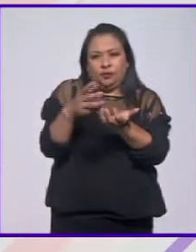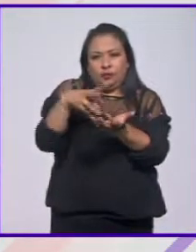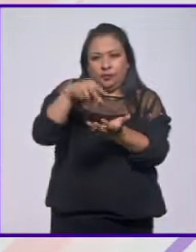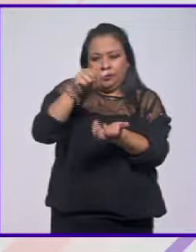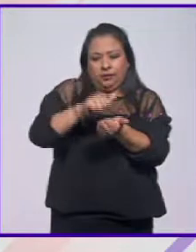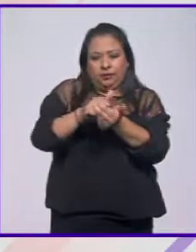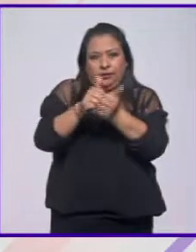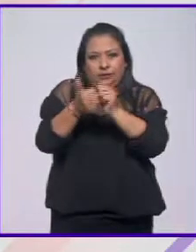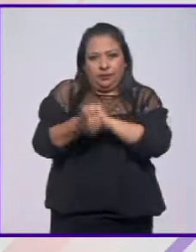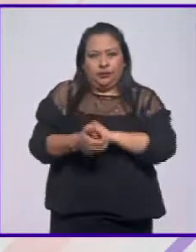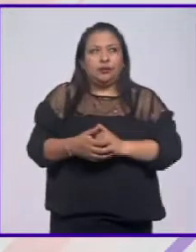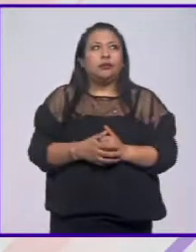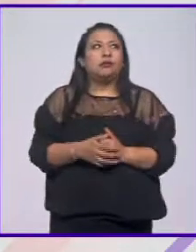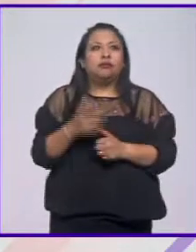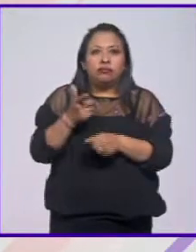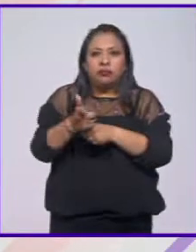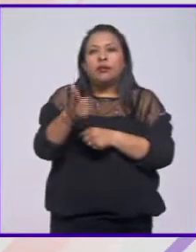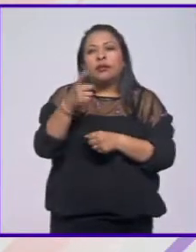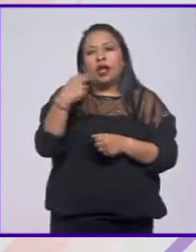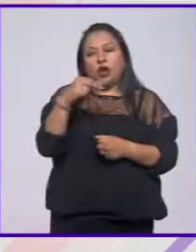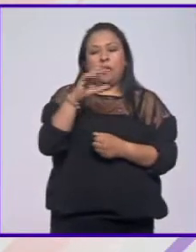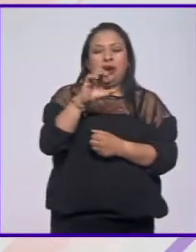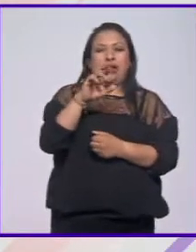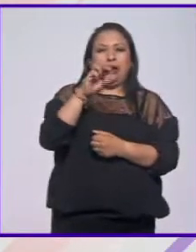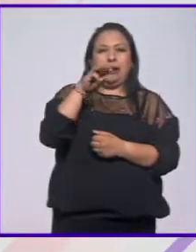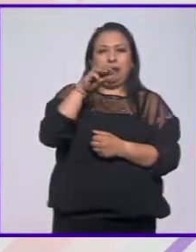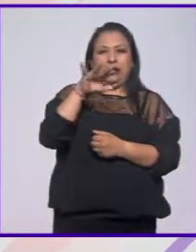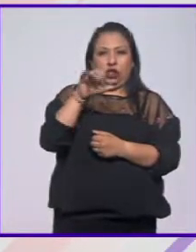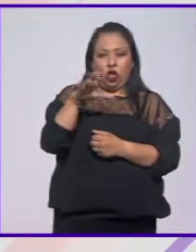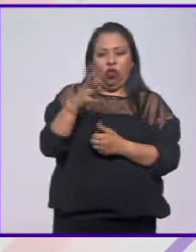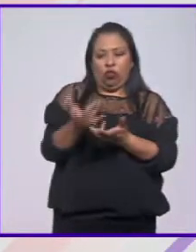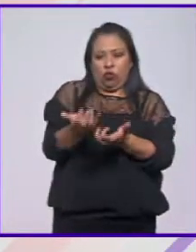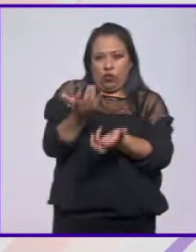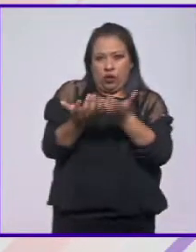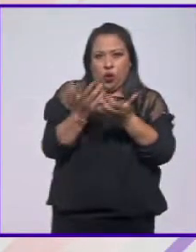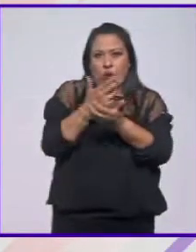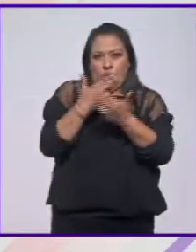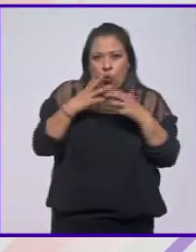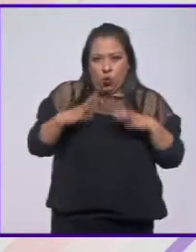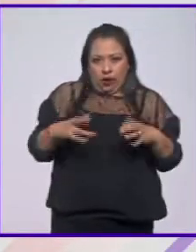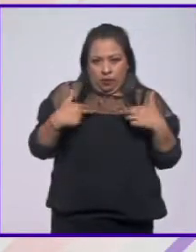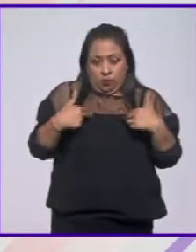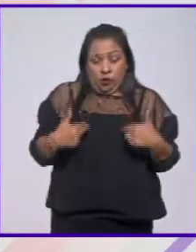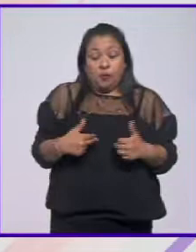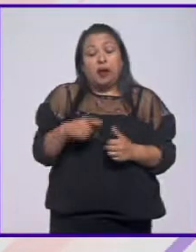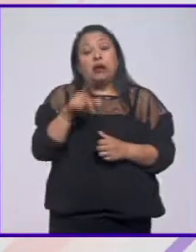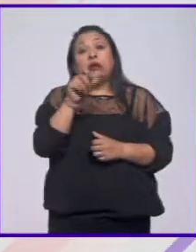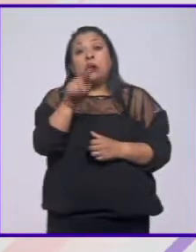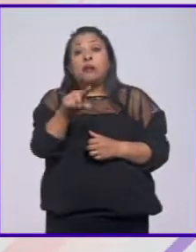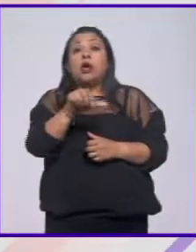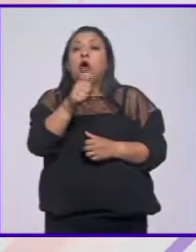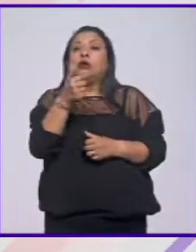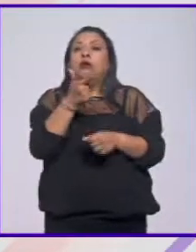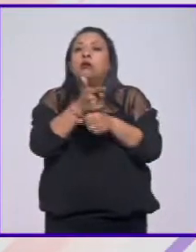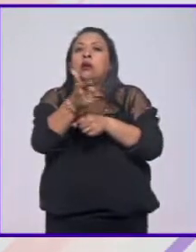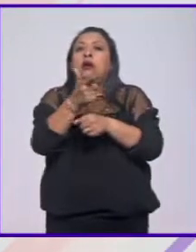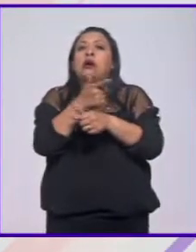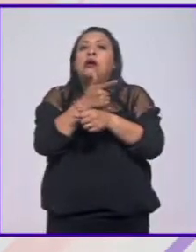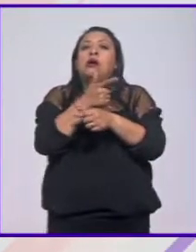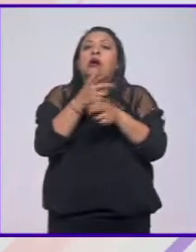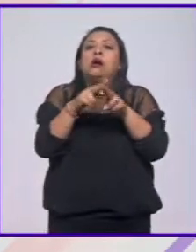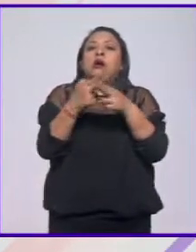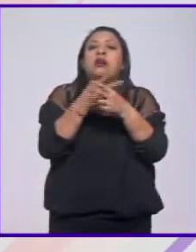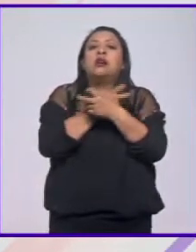de transformación por el fuego, ¿no? La famosa cremación. Y sin duda también restos óseos de